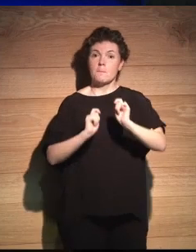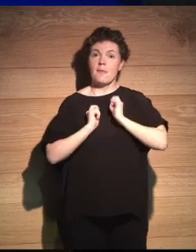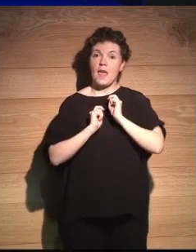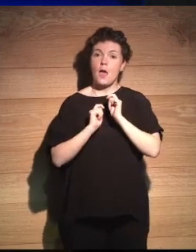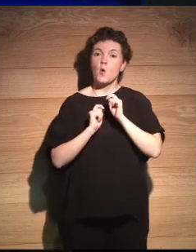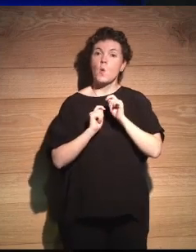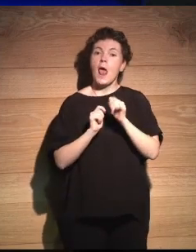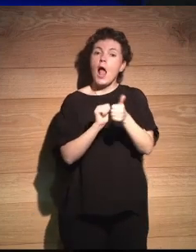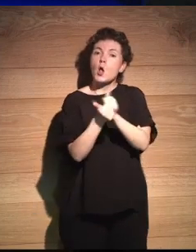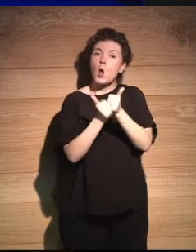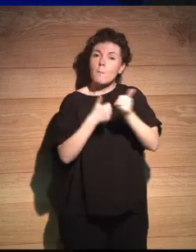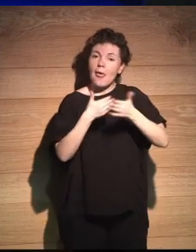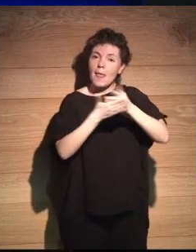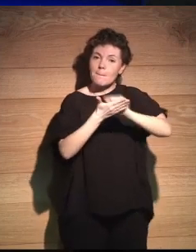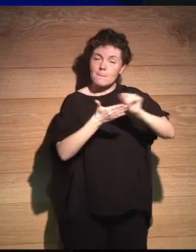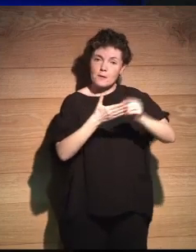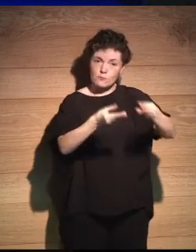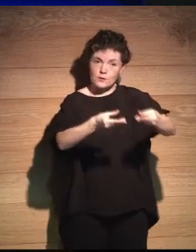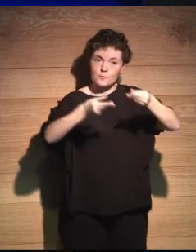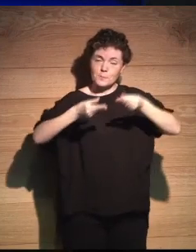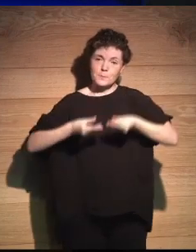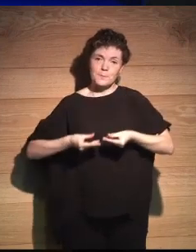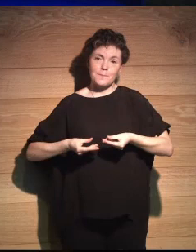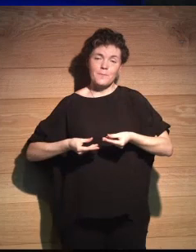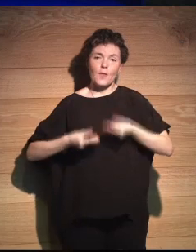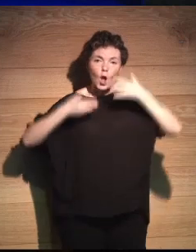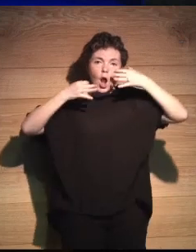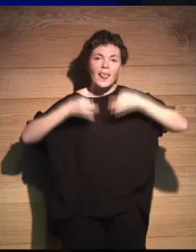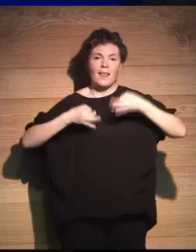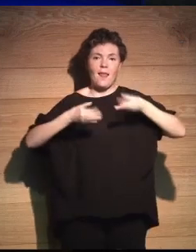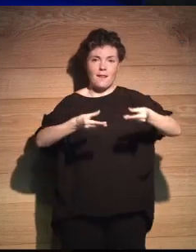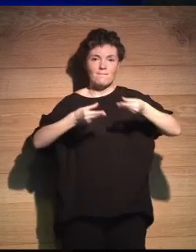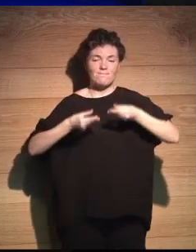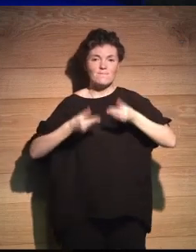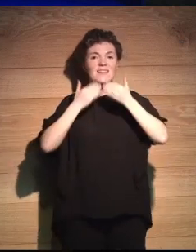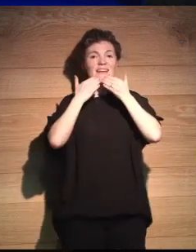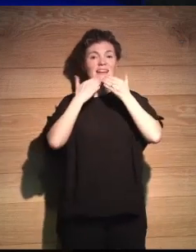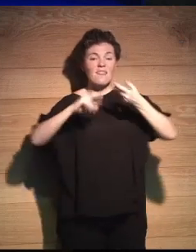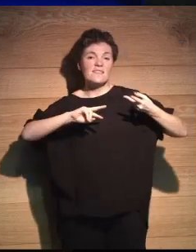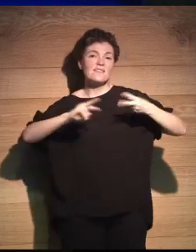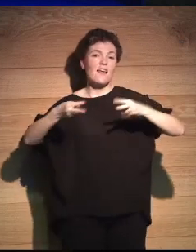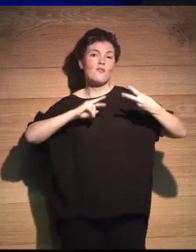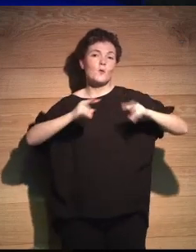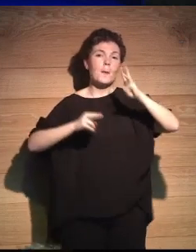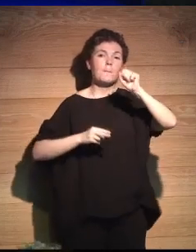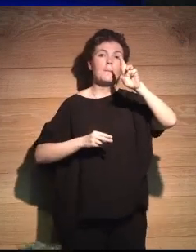una copia del manuscrito, que está aquí, original. Y gracias a la traductora Pilar Mantilla, luego